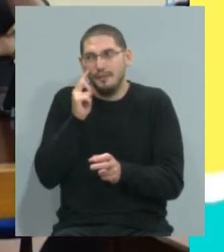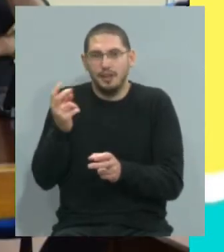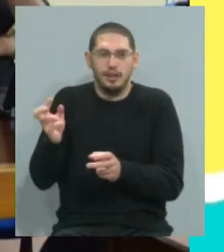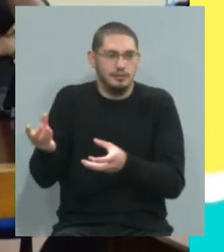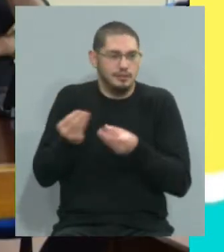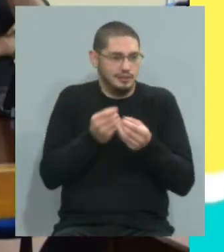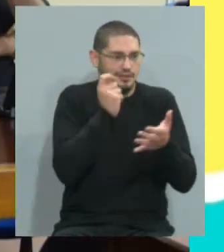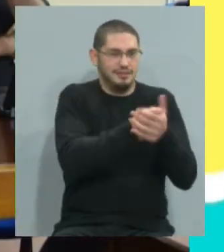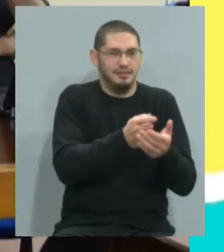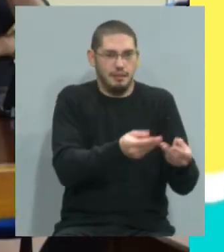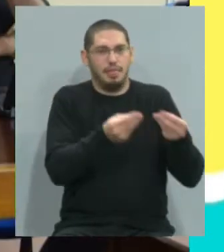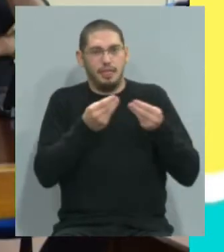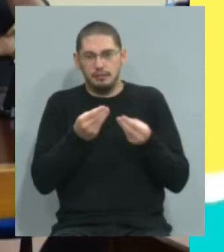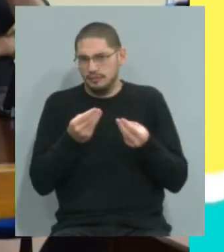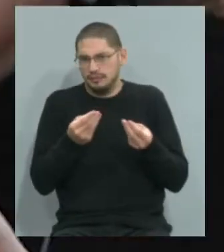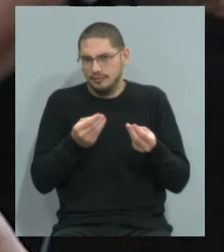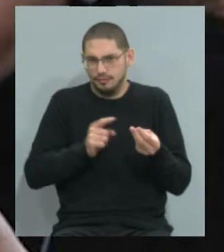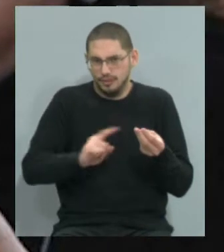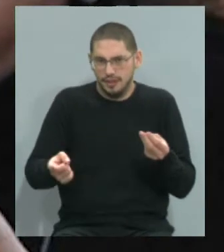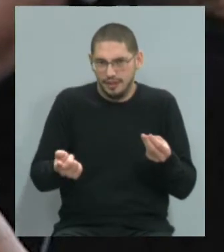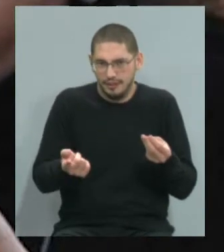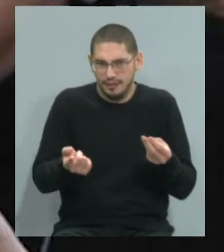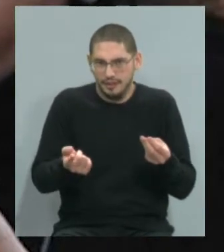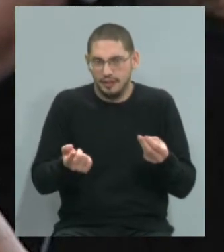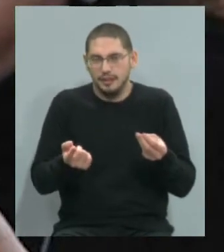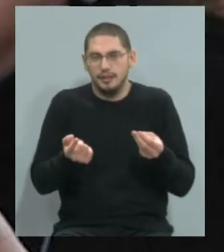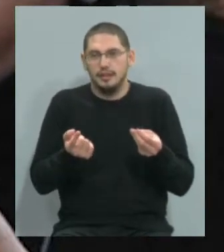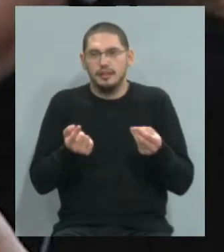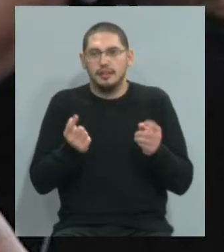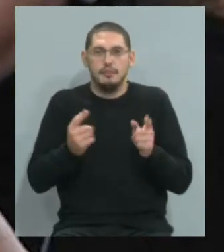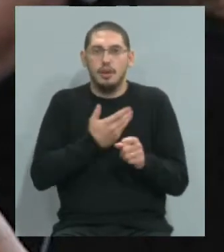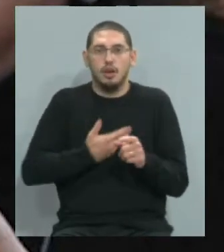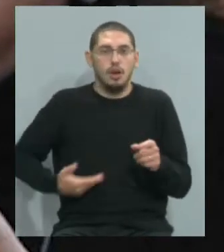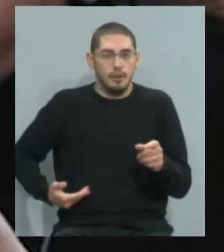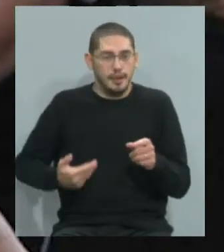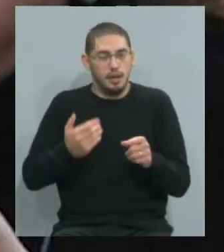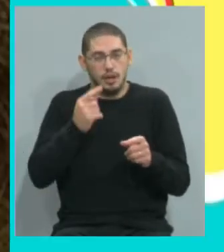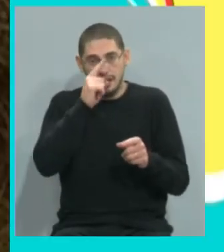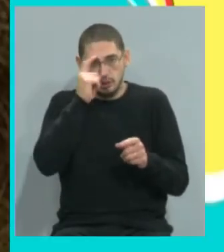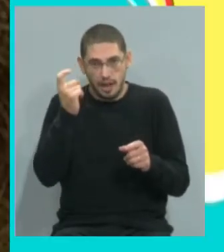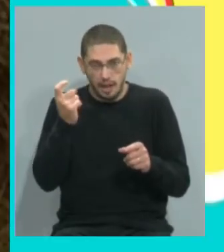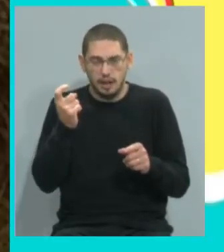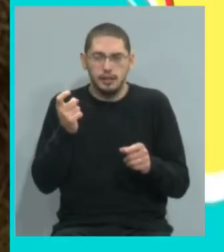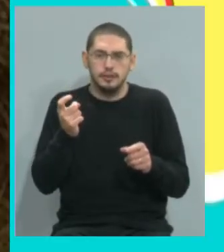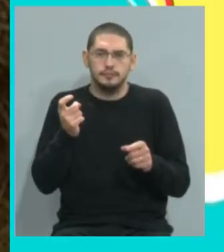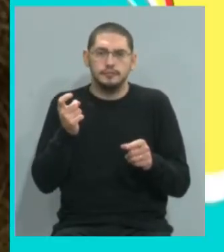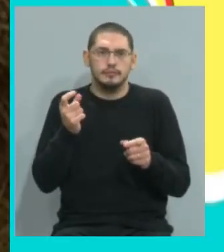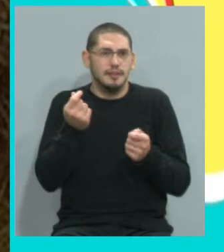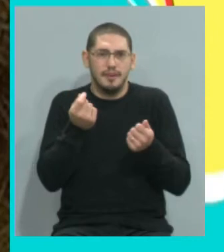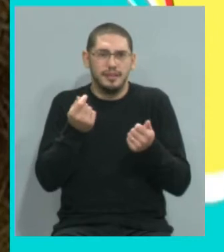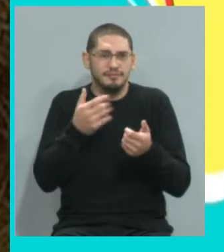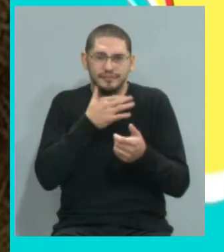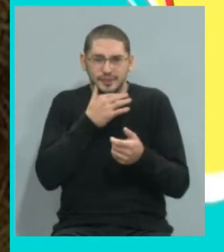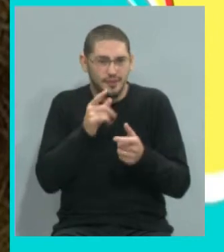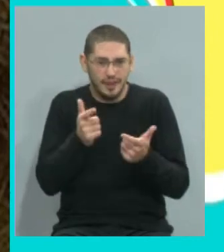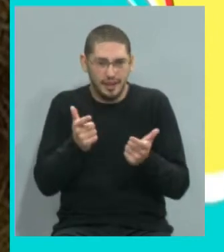sí existe. La universidad. Es el Estado argentino. En Argentina no son universidades porque ninguna tiene fondos para eso.